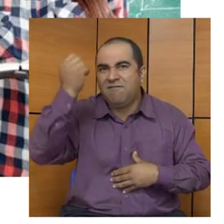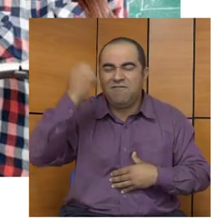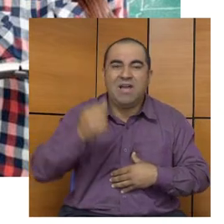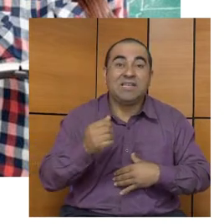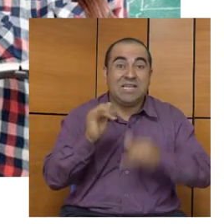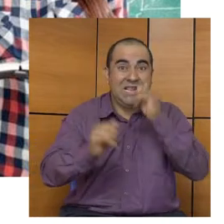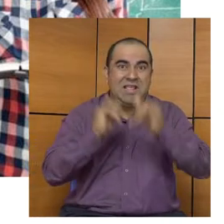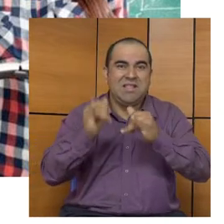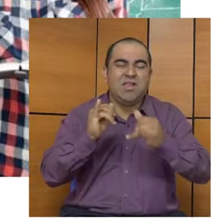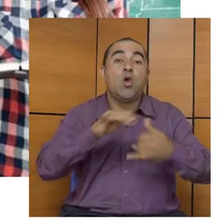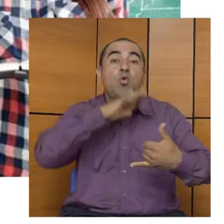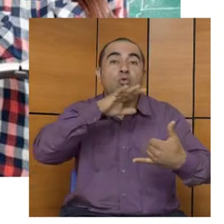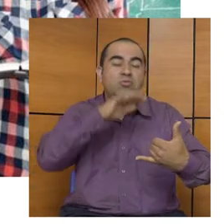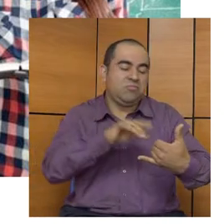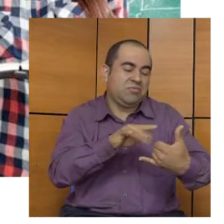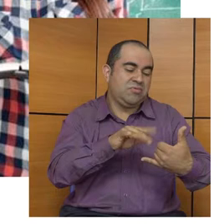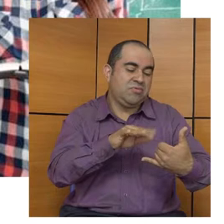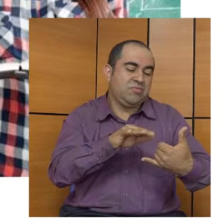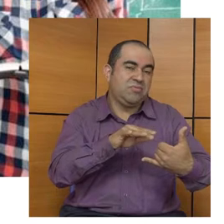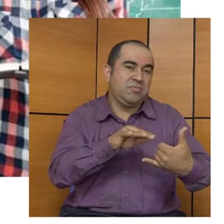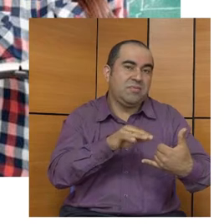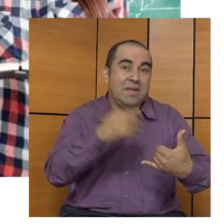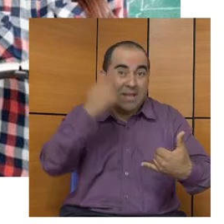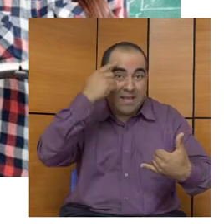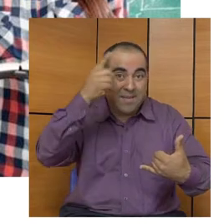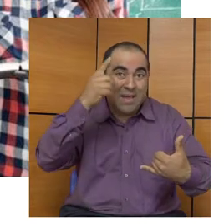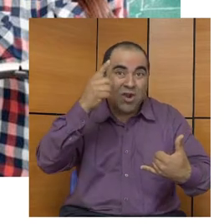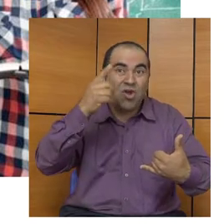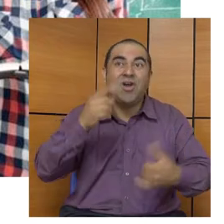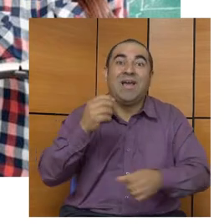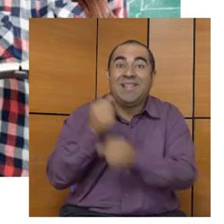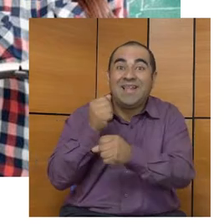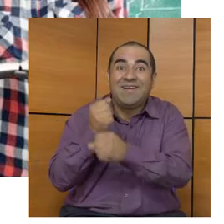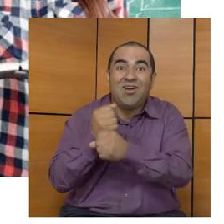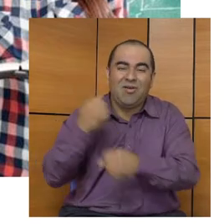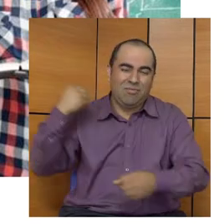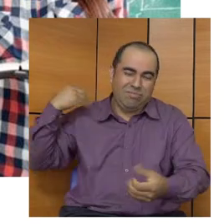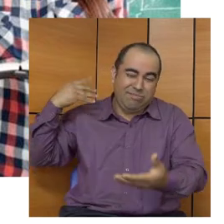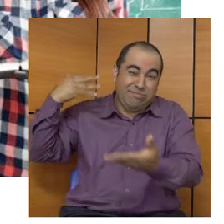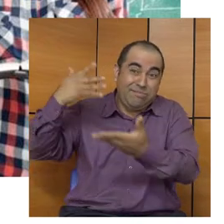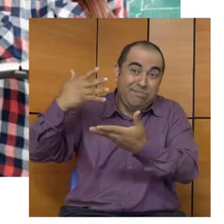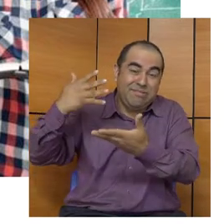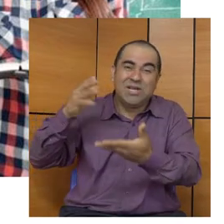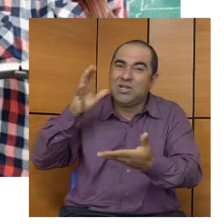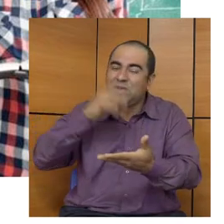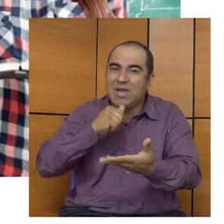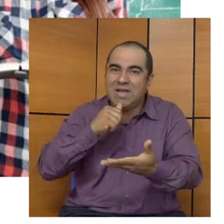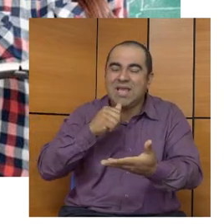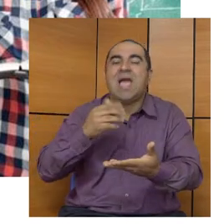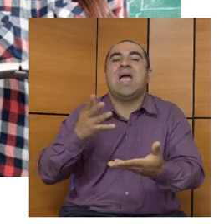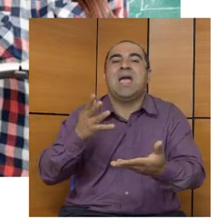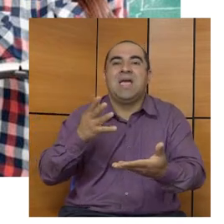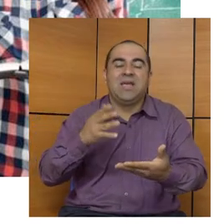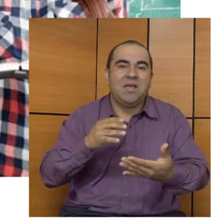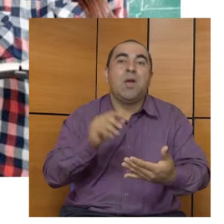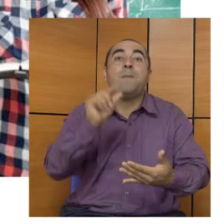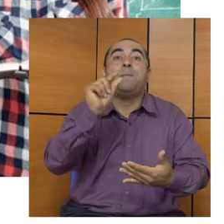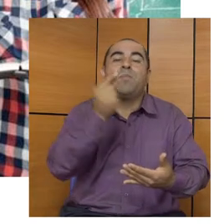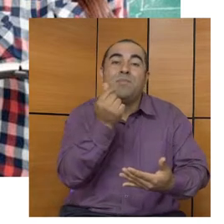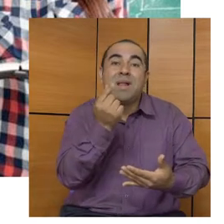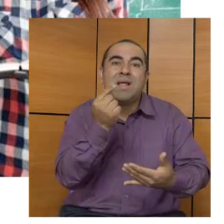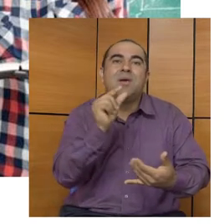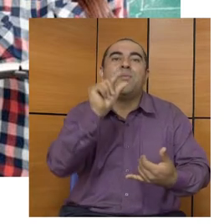Internet, pero tienen poco recorrido laboral. Entonces, como tienen poco recorrido laboral, lo lógico también es que tengan poco dinero